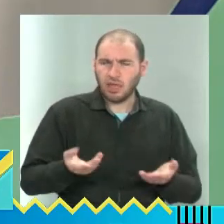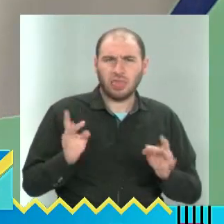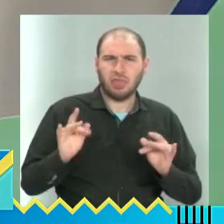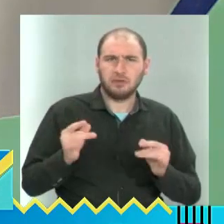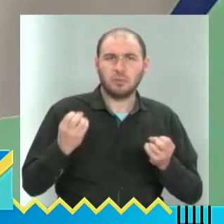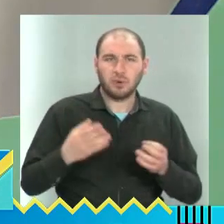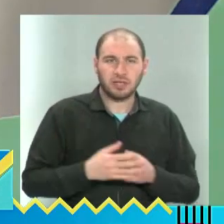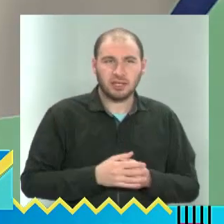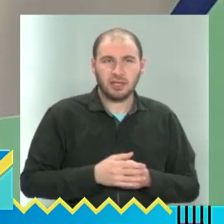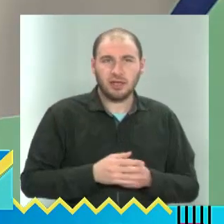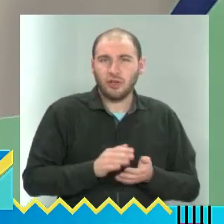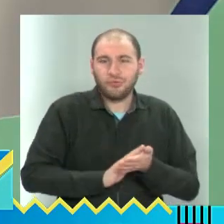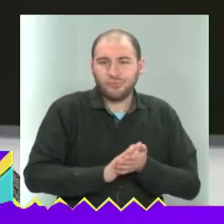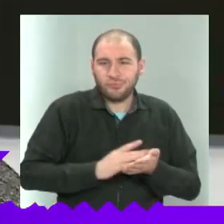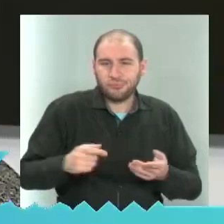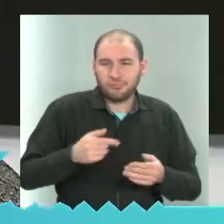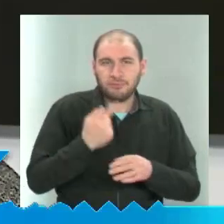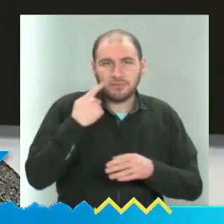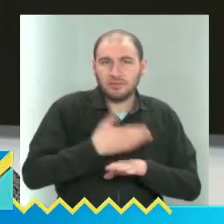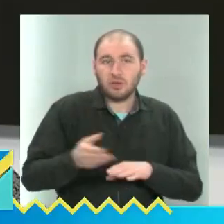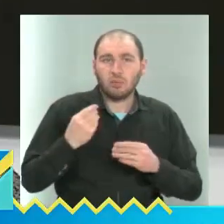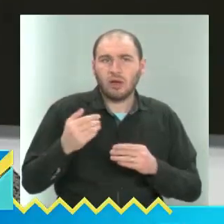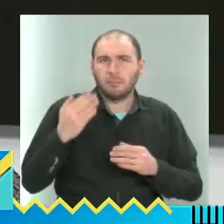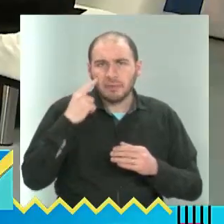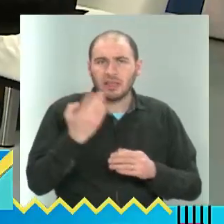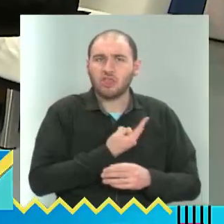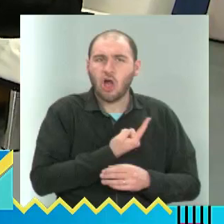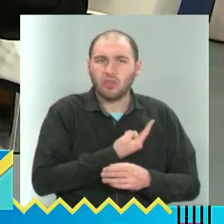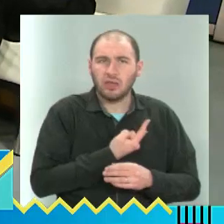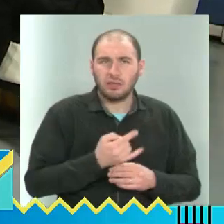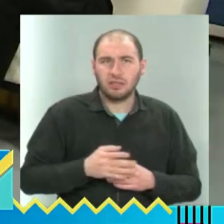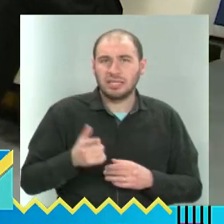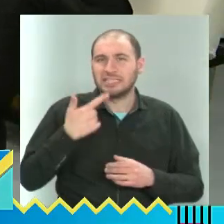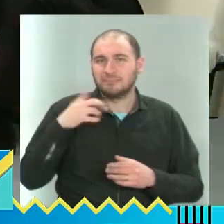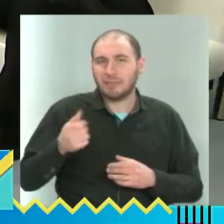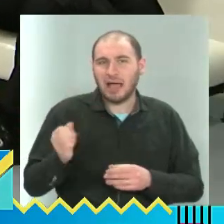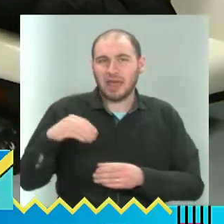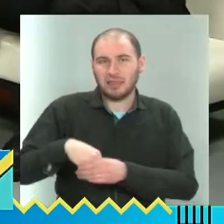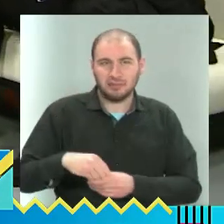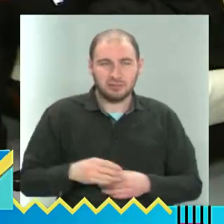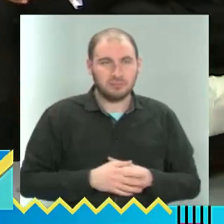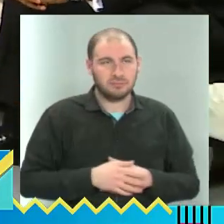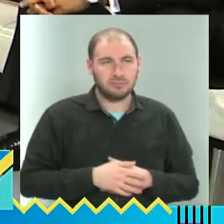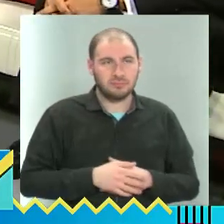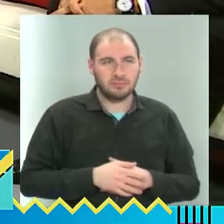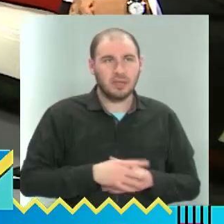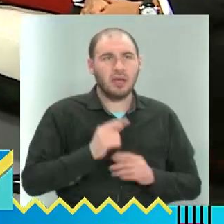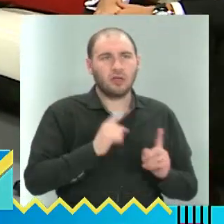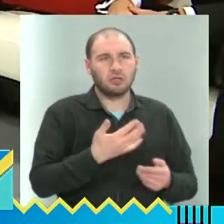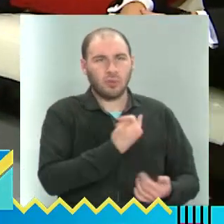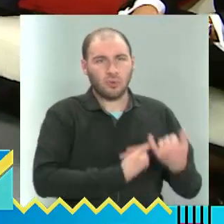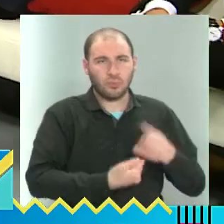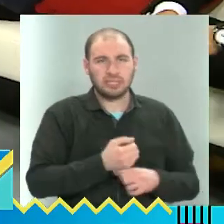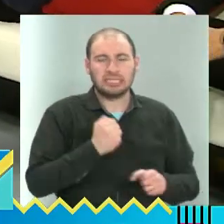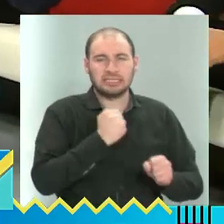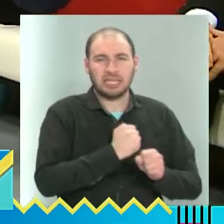difícil porque tampoco tenía cómo solventar su vida allá. ¿Y dónde iba a vivir? En el mismo spa. Eso es una de las cosas que recién vos mencionaste,